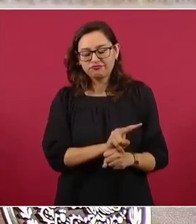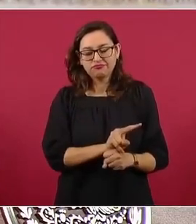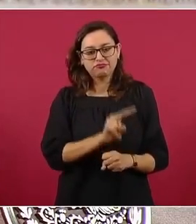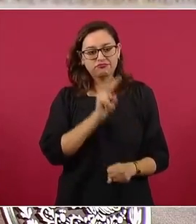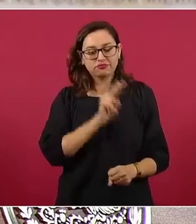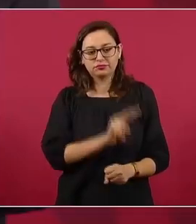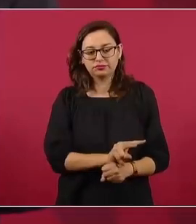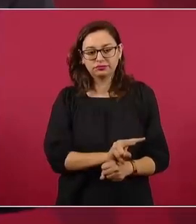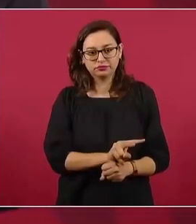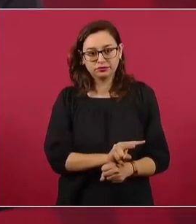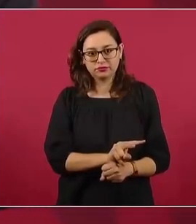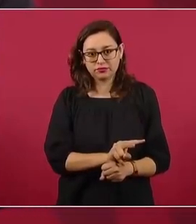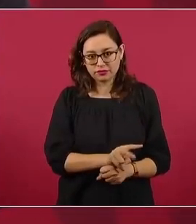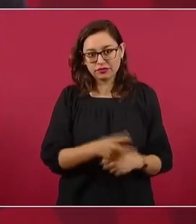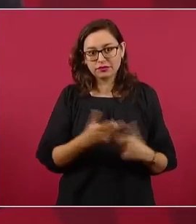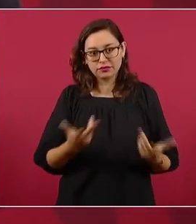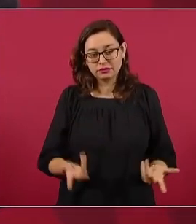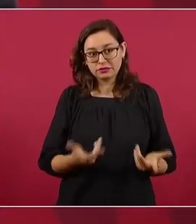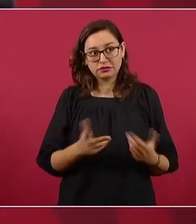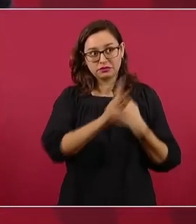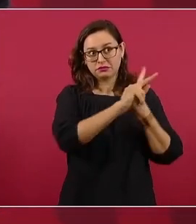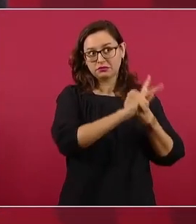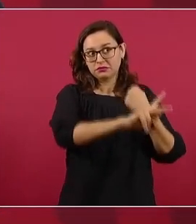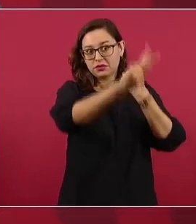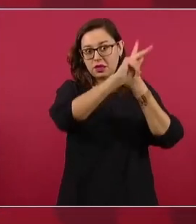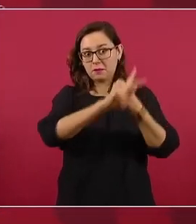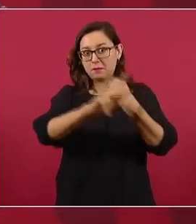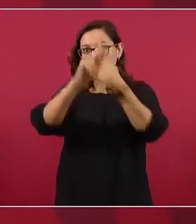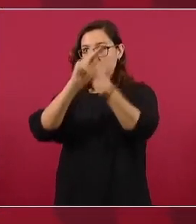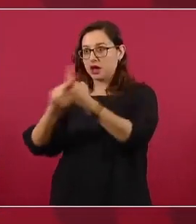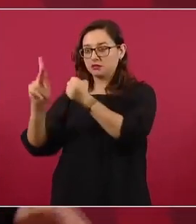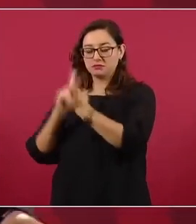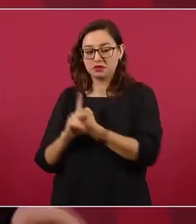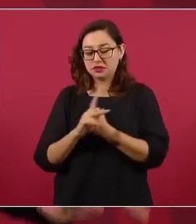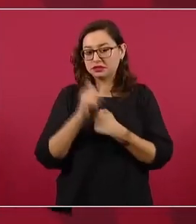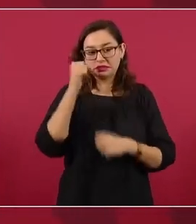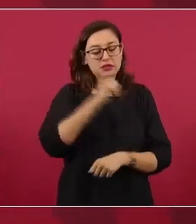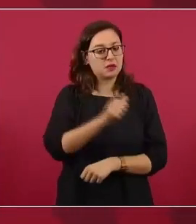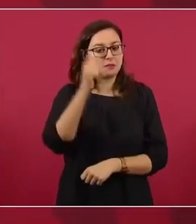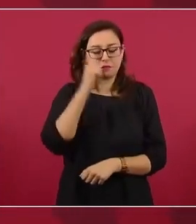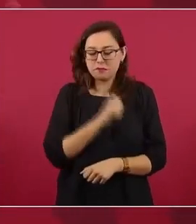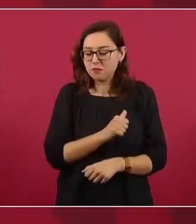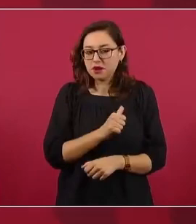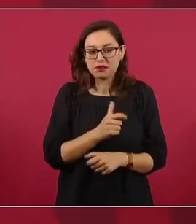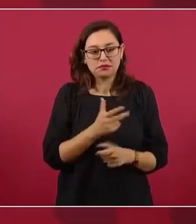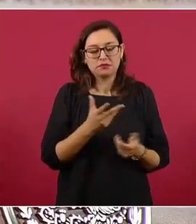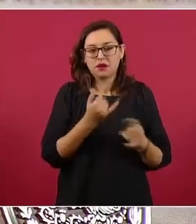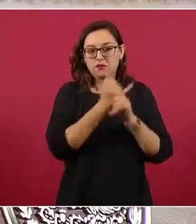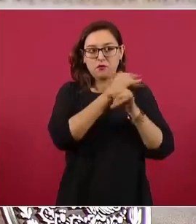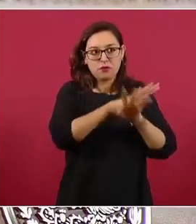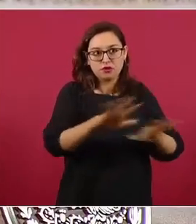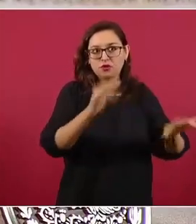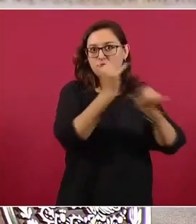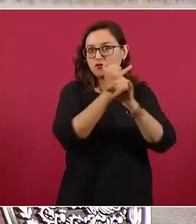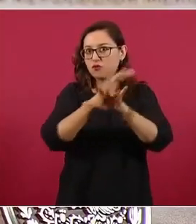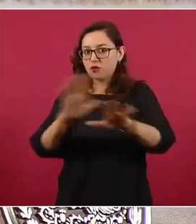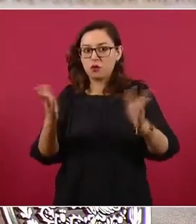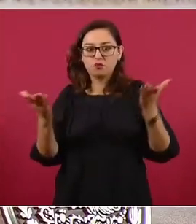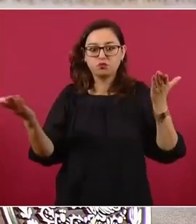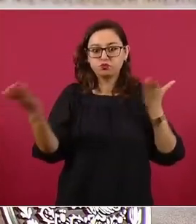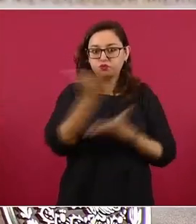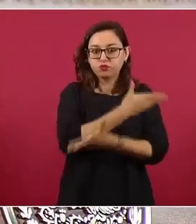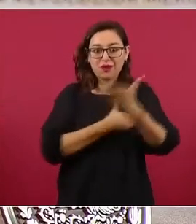otro tipo a las unidades de inteligencia de todo el mundo. Son más unidades de inteligencia